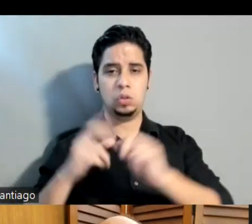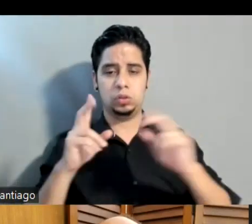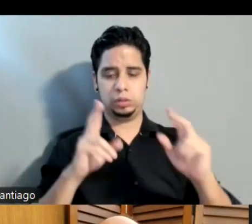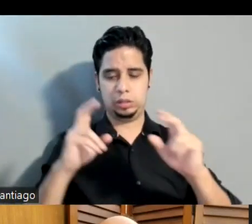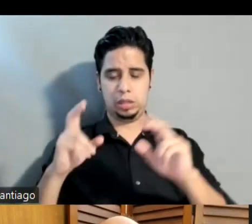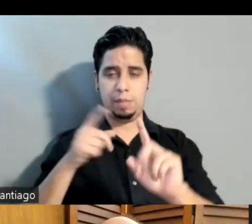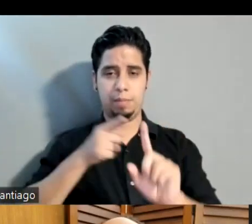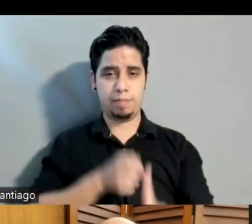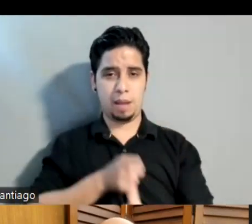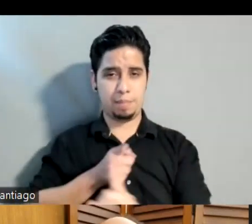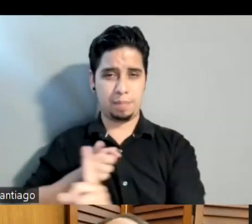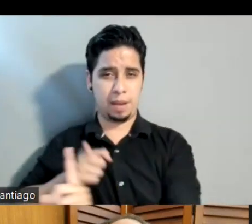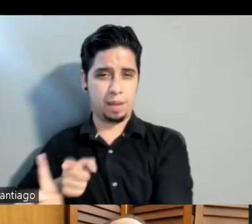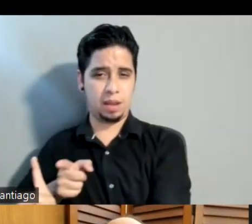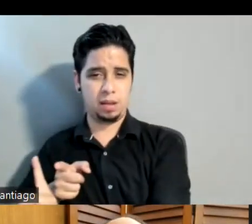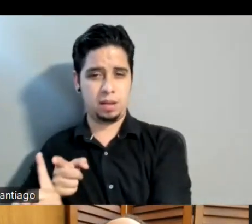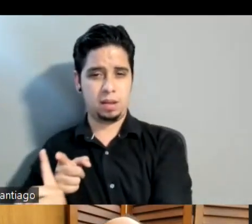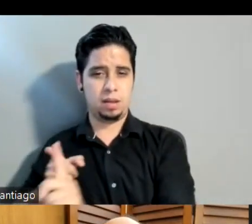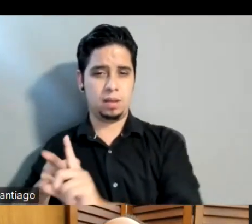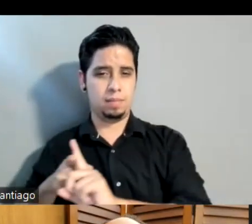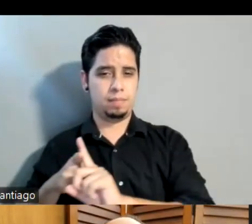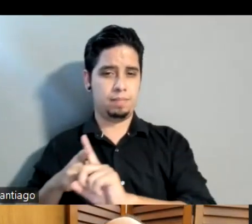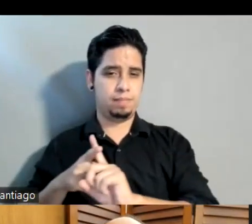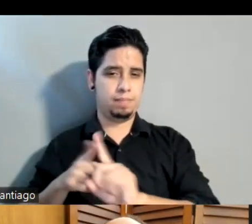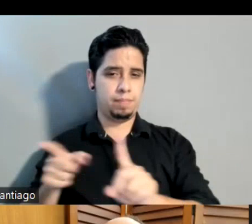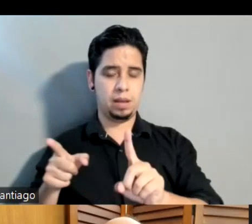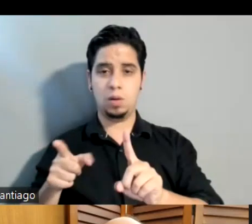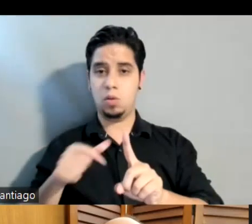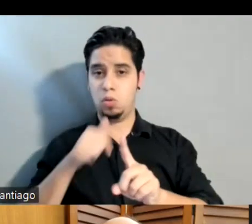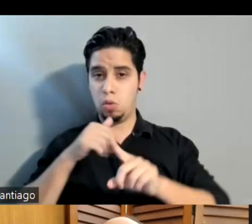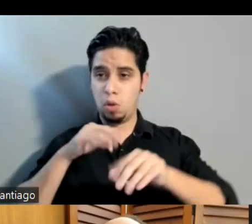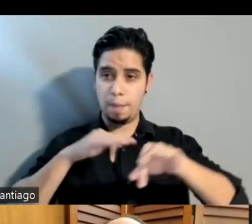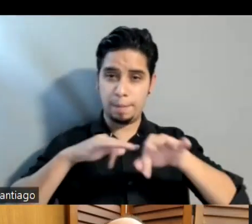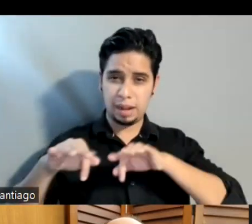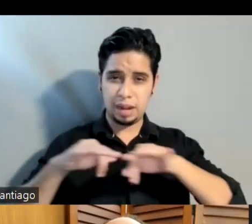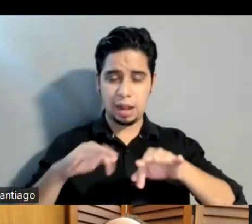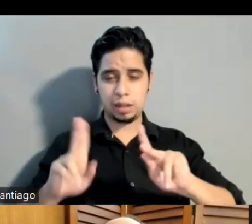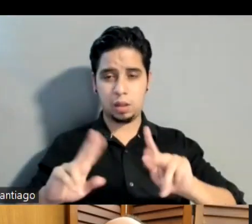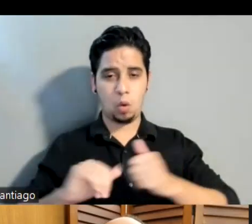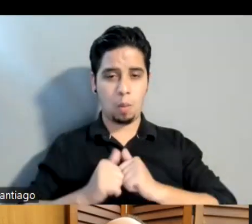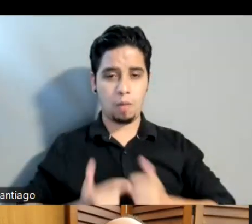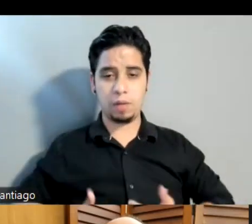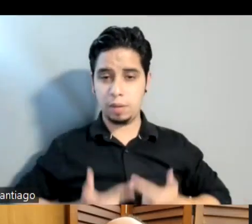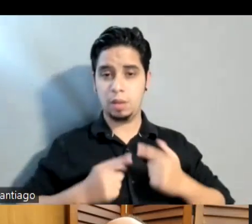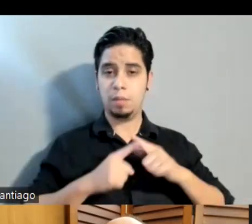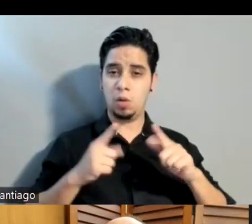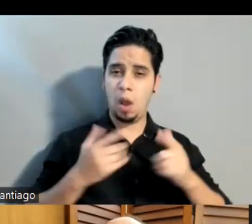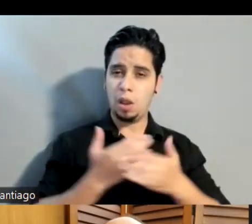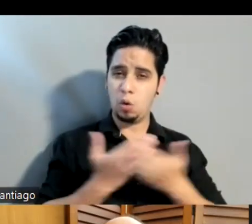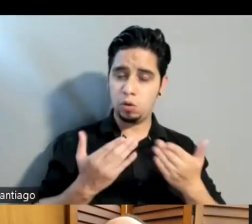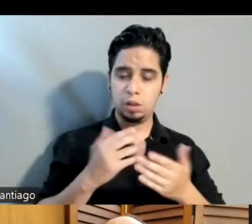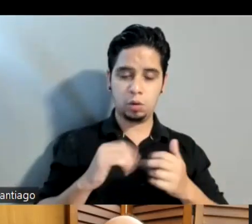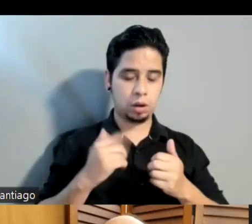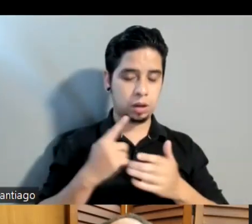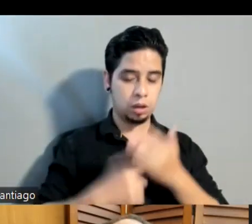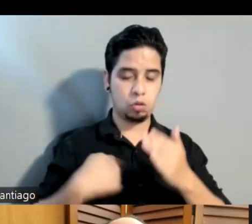sin tampoco caer en el lecture de vida ni cómo decirle a los demás cómo hay que vivir. Simplemente que hay cosas que como sociedad y como